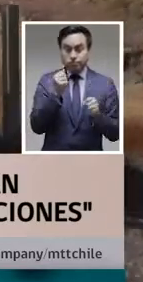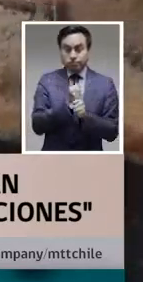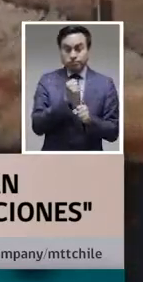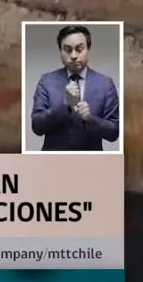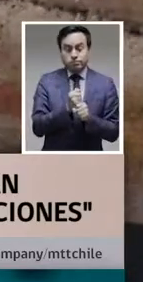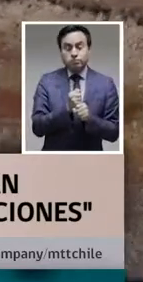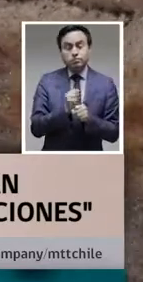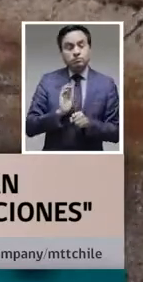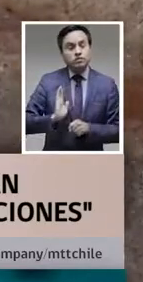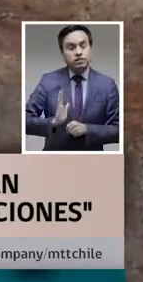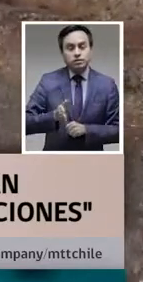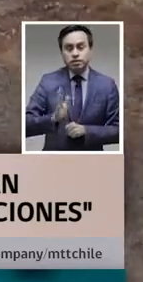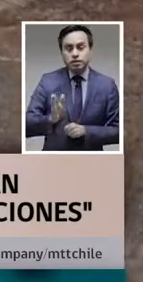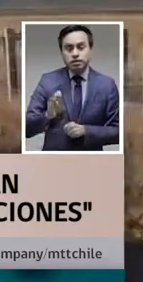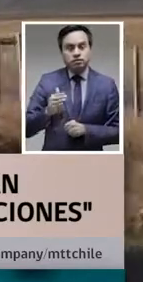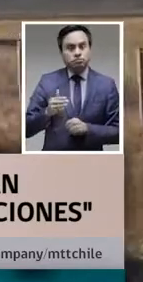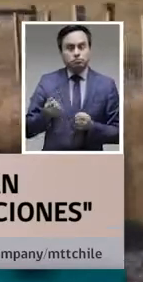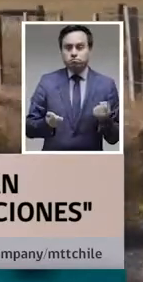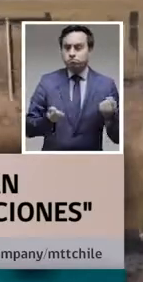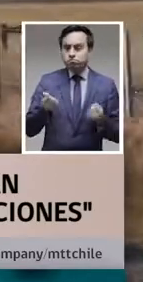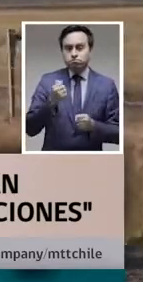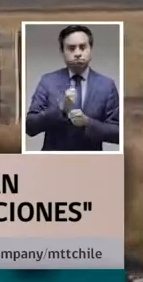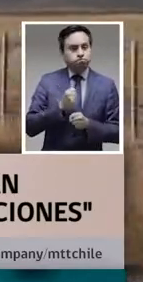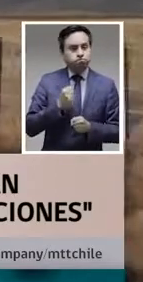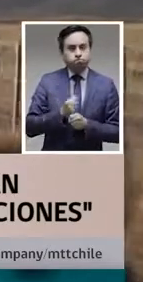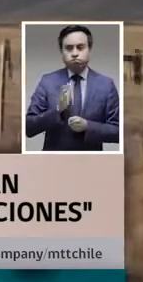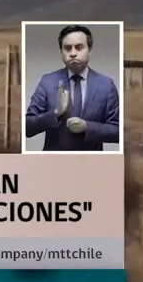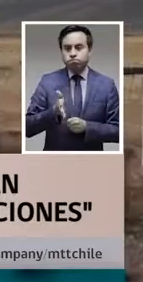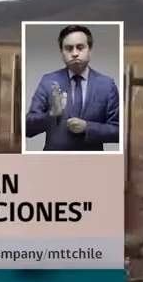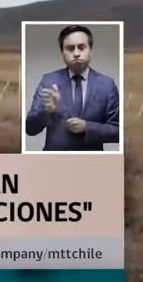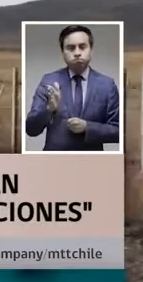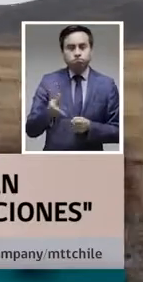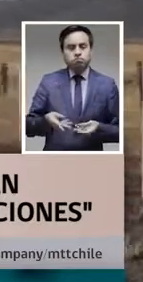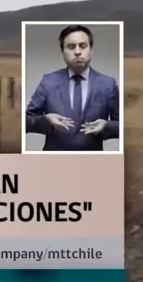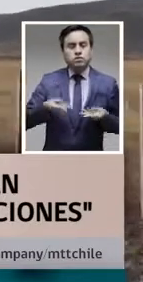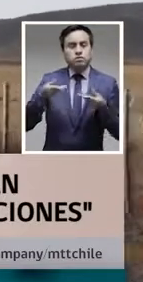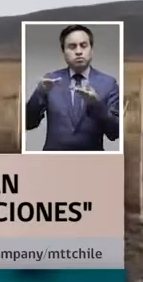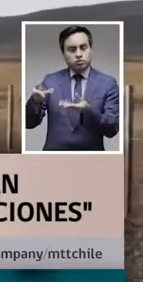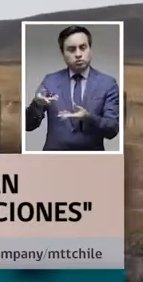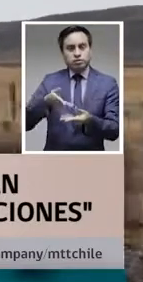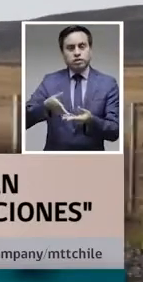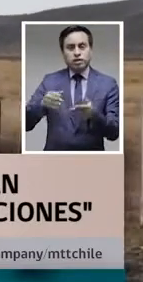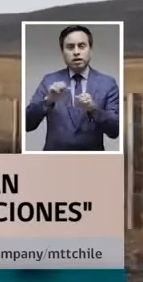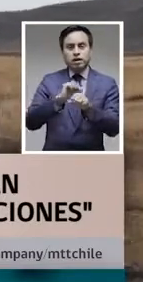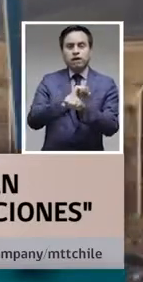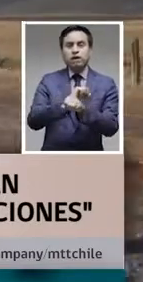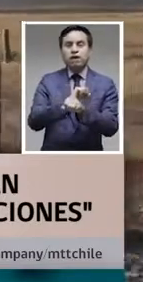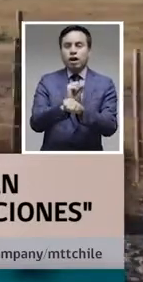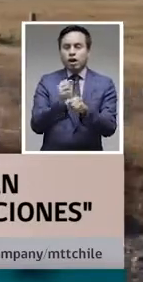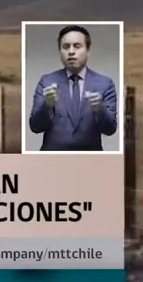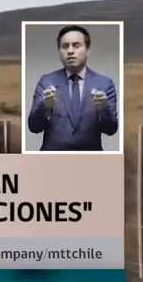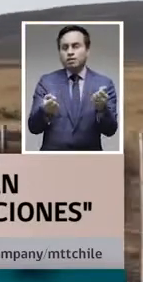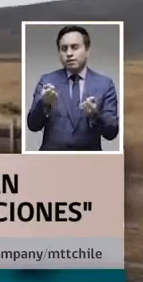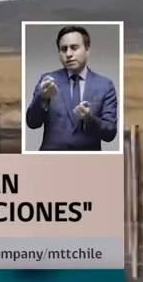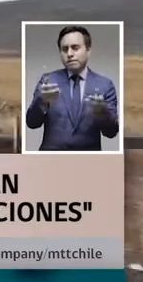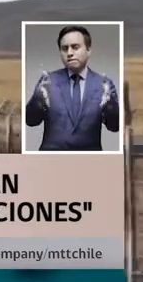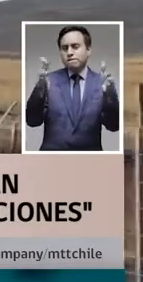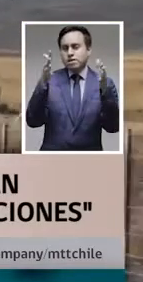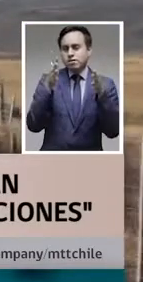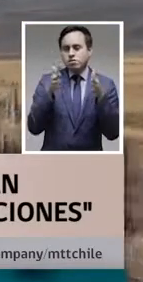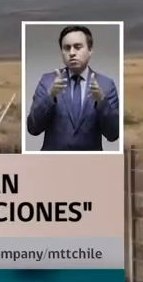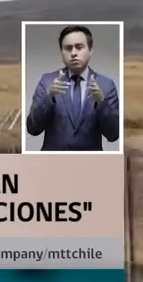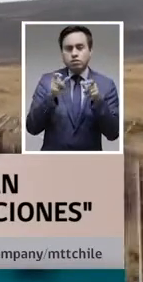han seguido funcionando, han mantenido a disposición los vehículos, han seguido atendiendo las